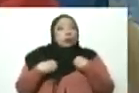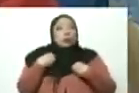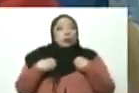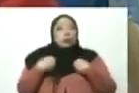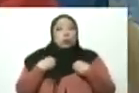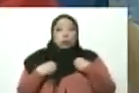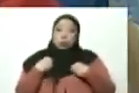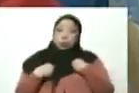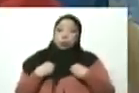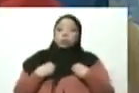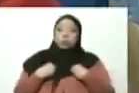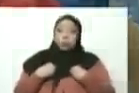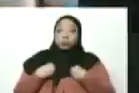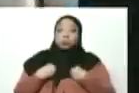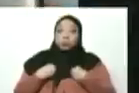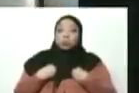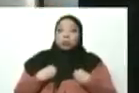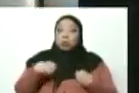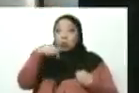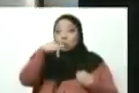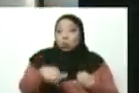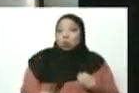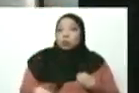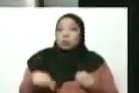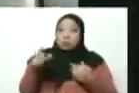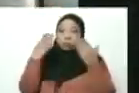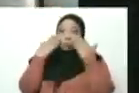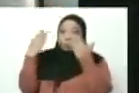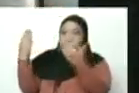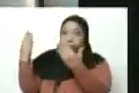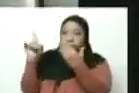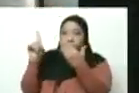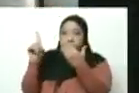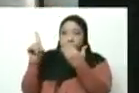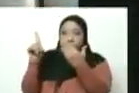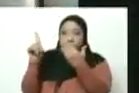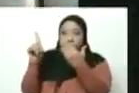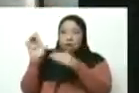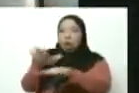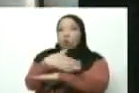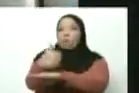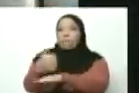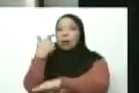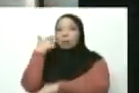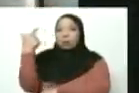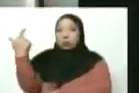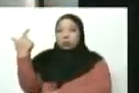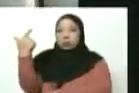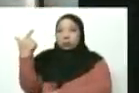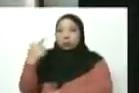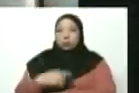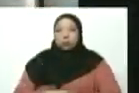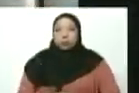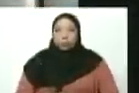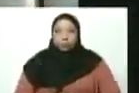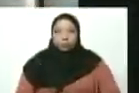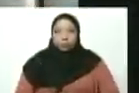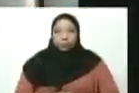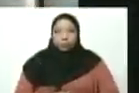sujeto en cuestión hoy ya ha extraditado a venezuela ernesto quintero podemos ver en